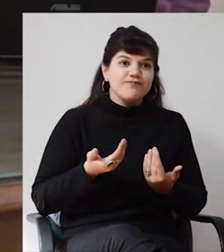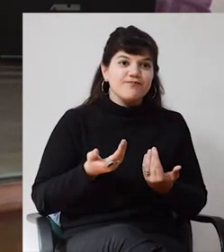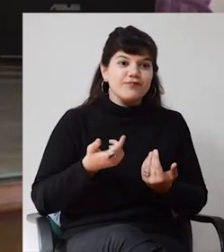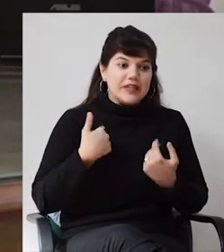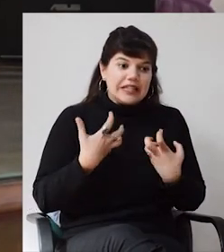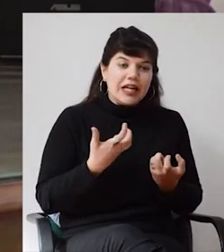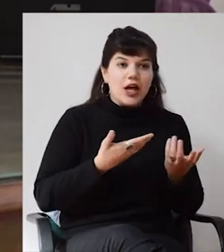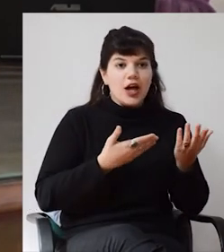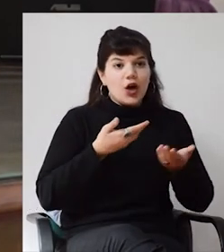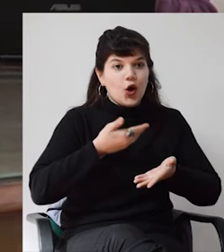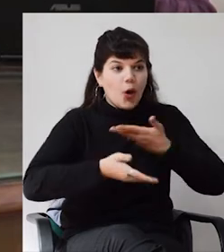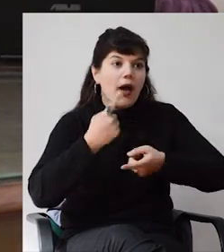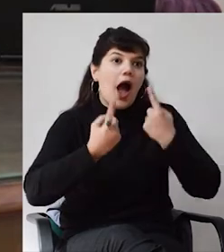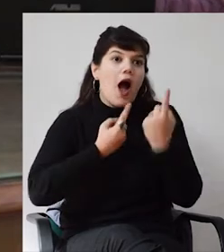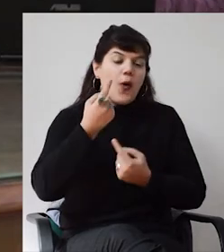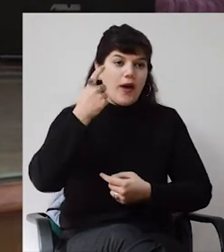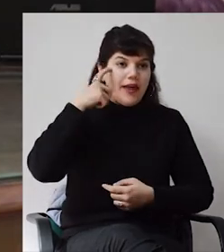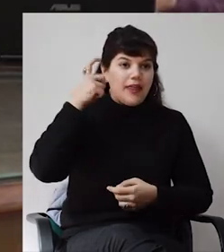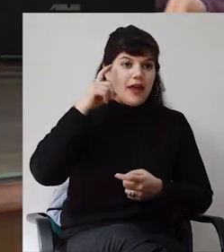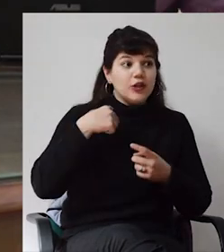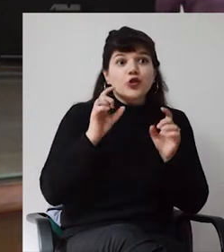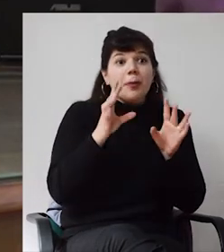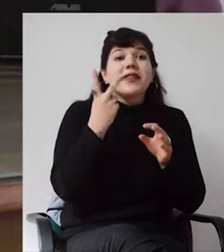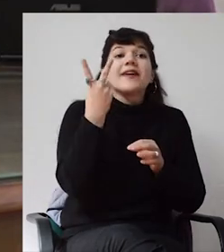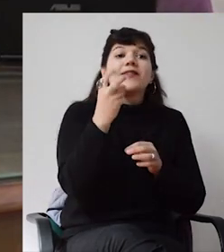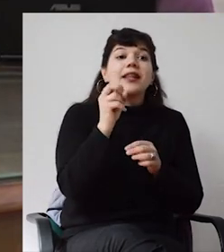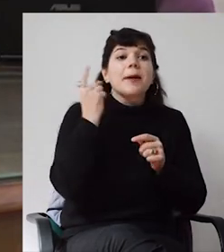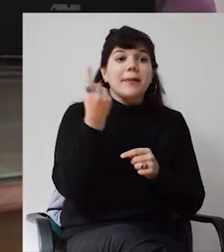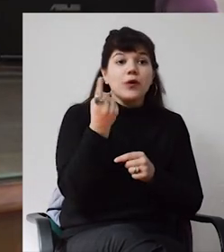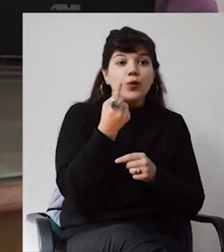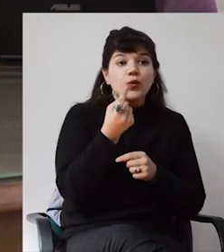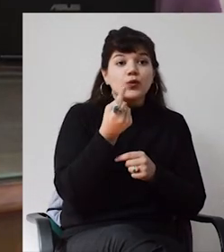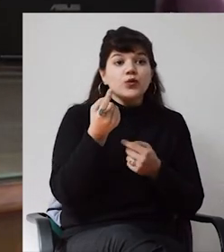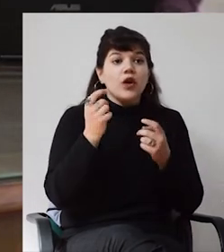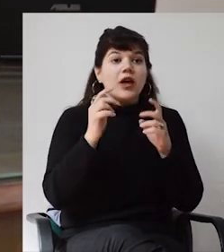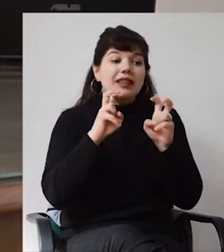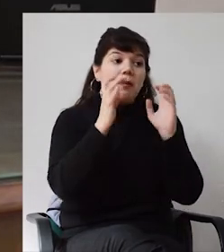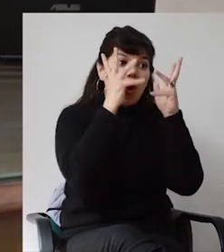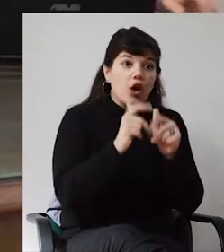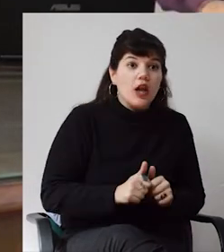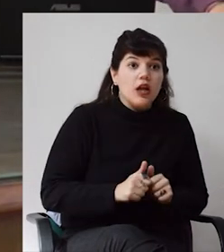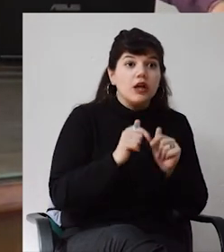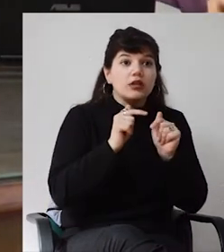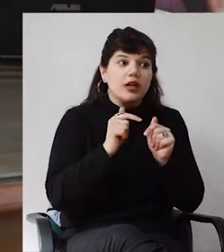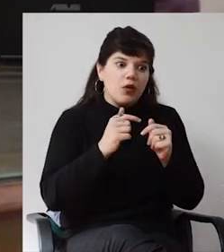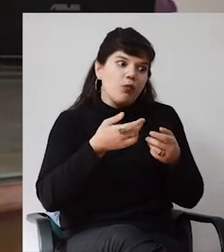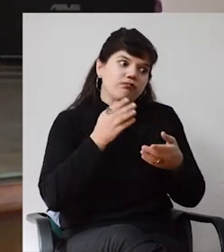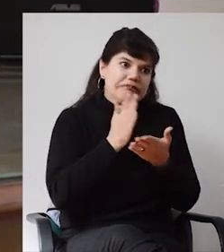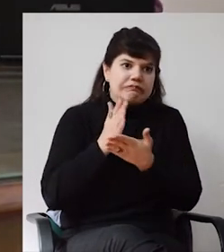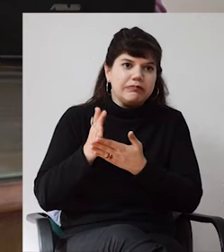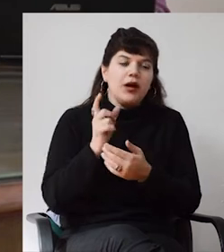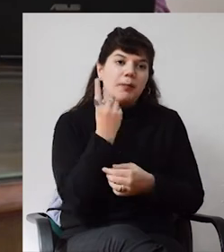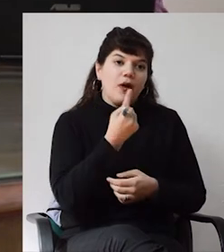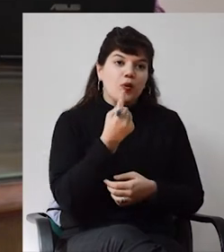y quisiera compartir algunas ideas. Tenemos 20 minutos, la coordinación va a ser